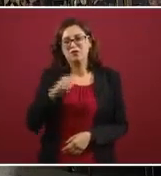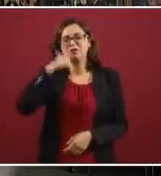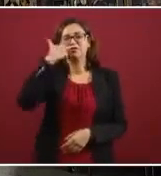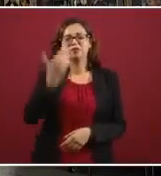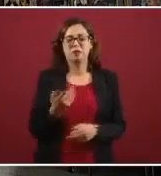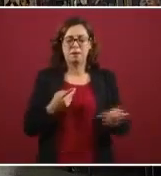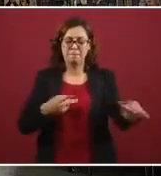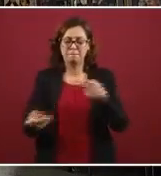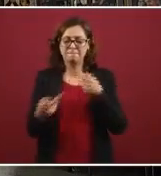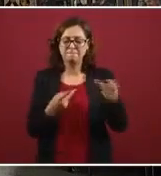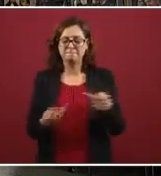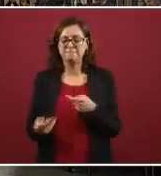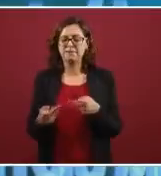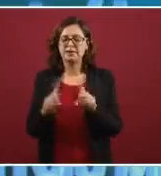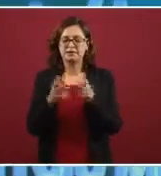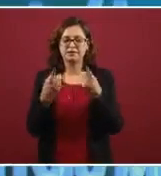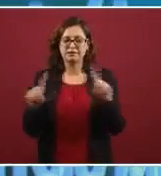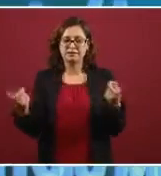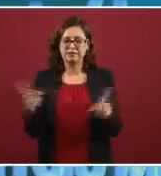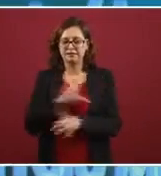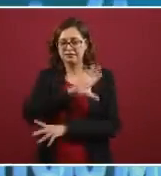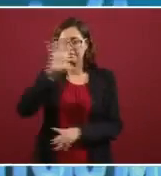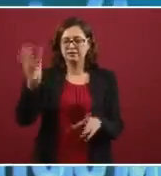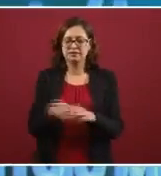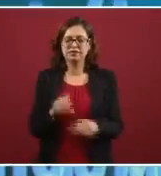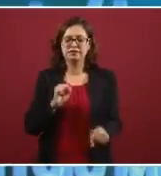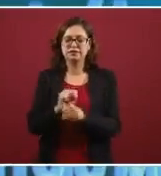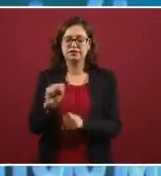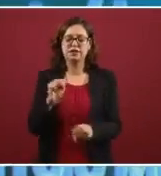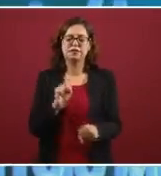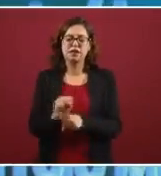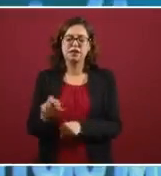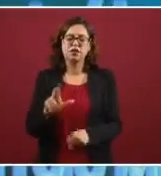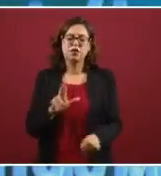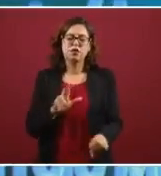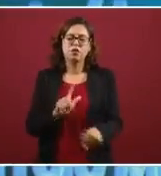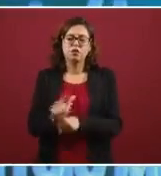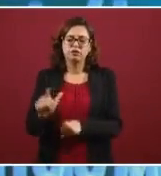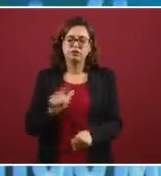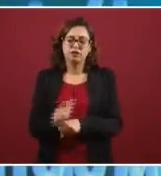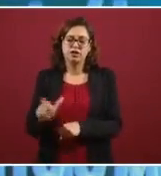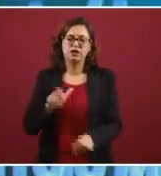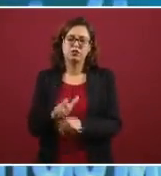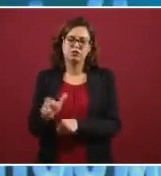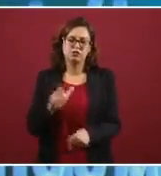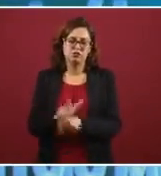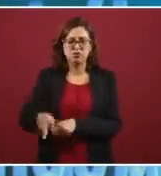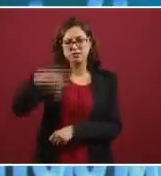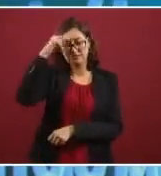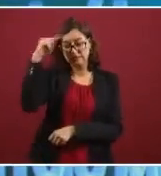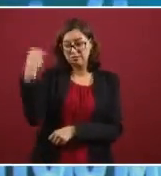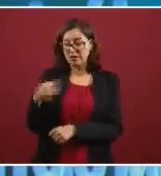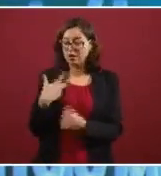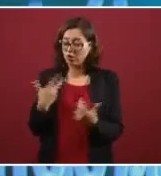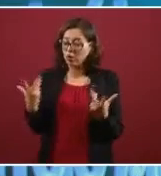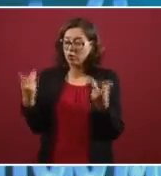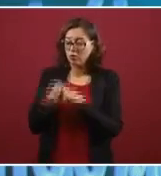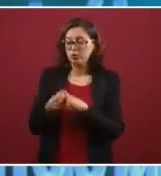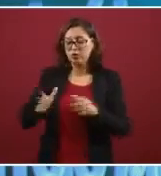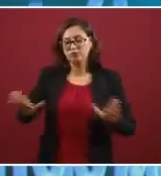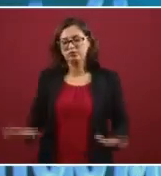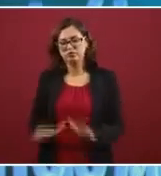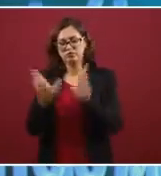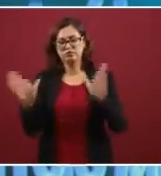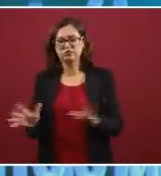de Desarrollo Integral para Salvador, Guatemala, Honduras y México, con la convicción de que la consolidación de sociedades